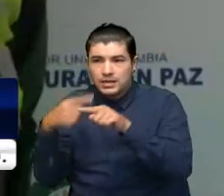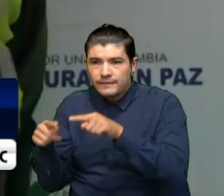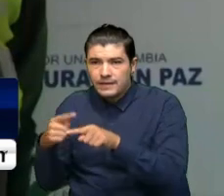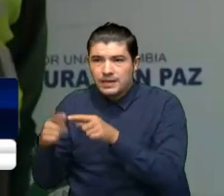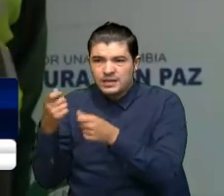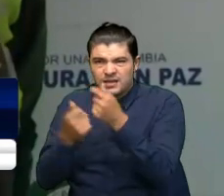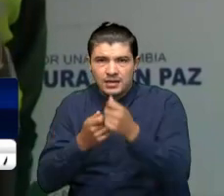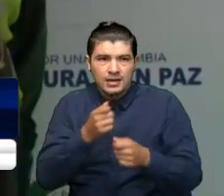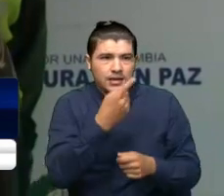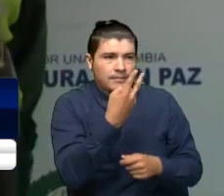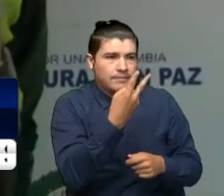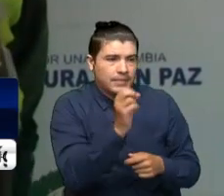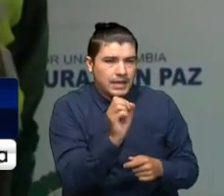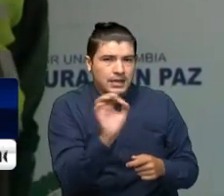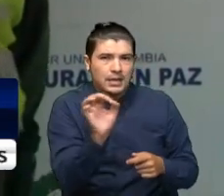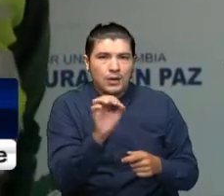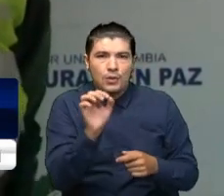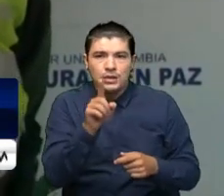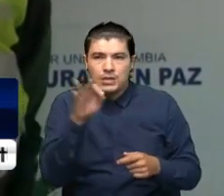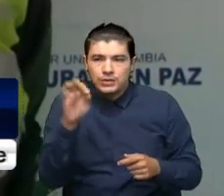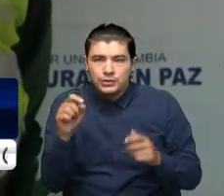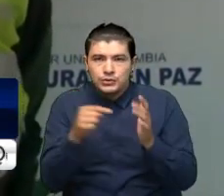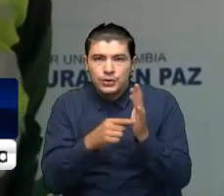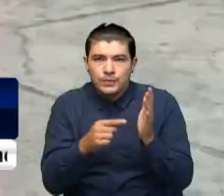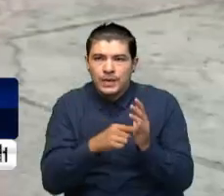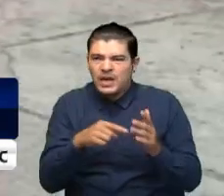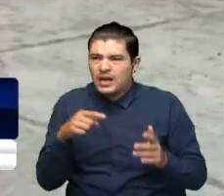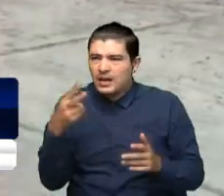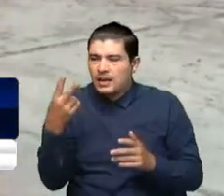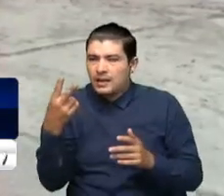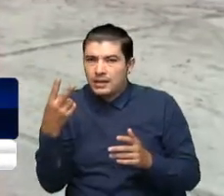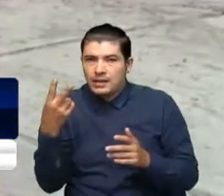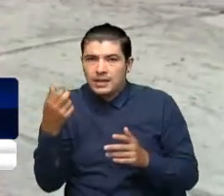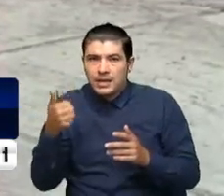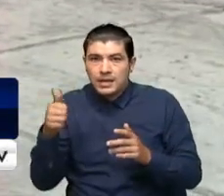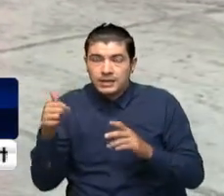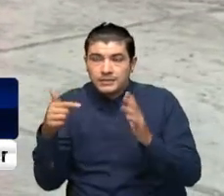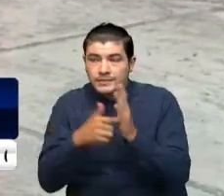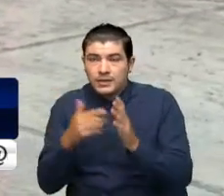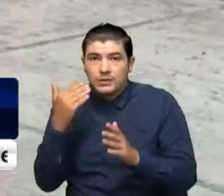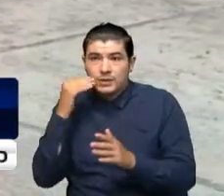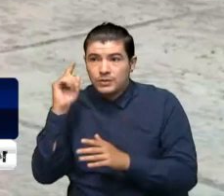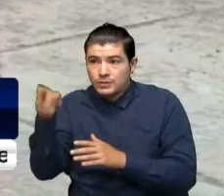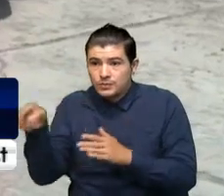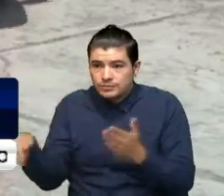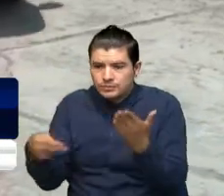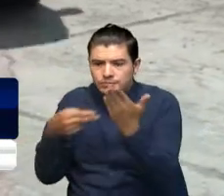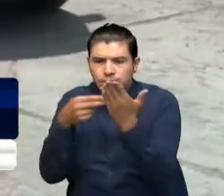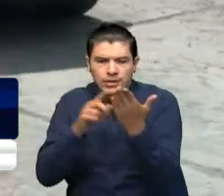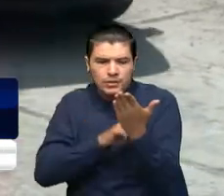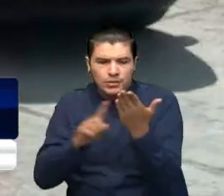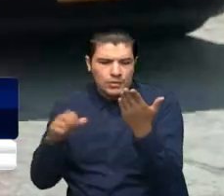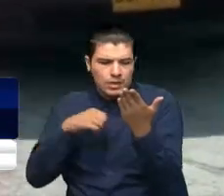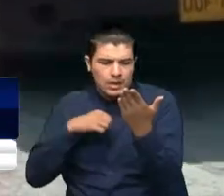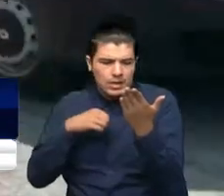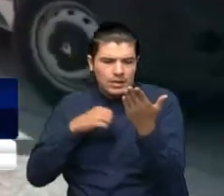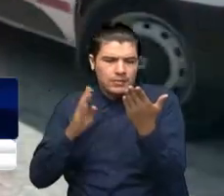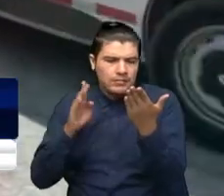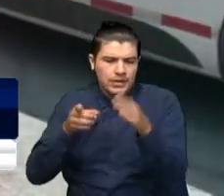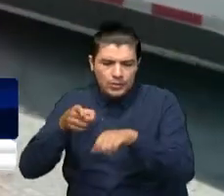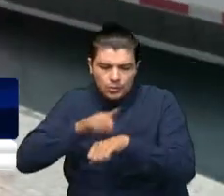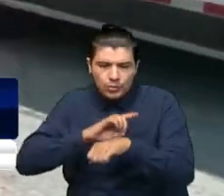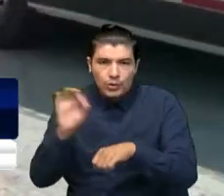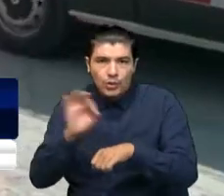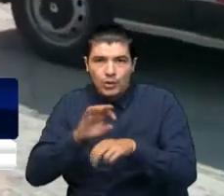de 20, 18 mil, 10 mil pesos, el cual al utilizar la SIM card no tenía minutos y no tenía lo que ellos